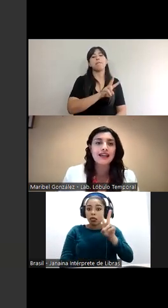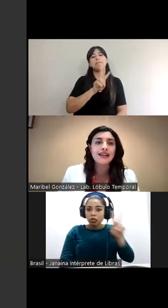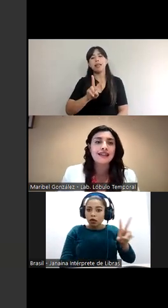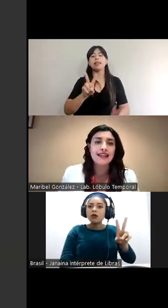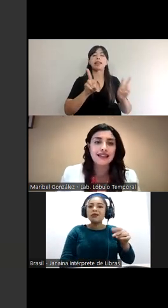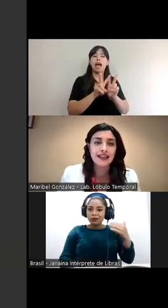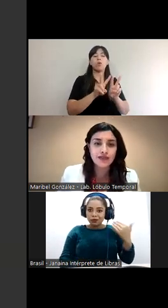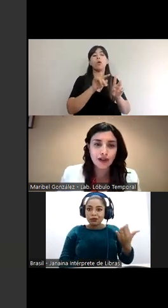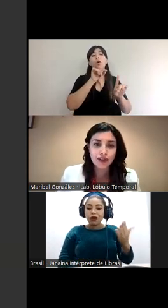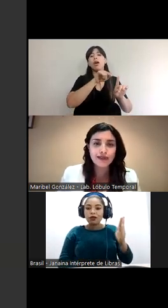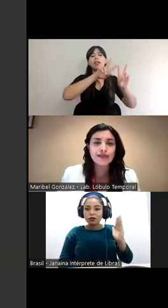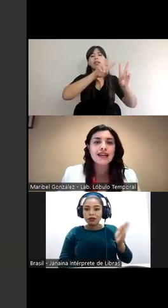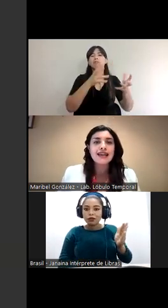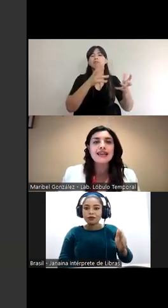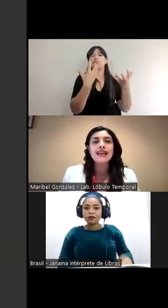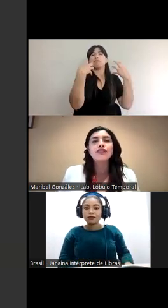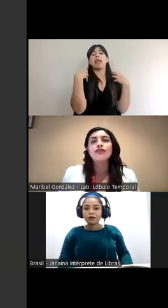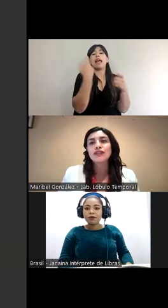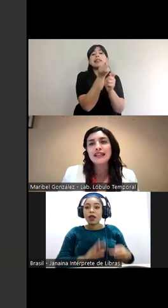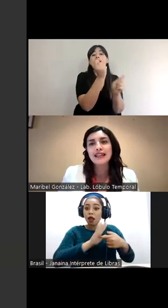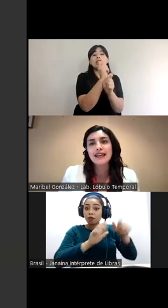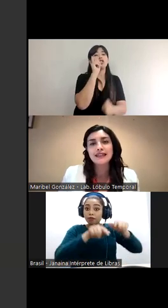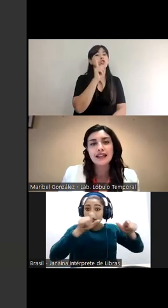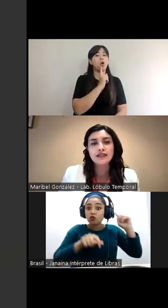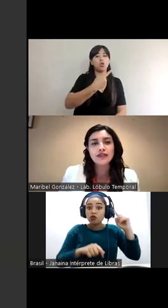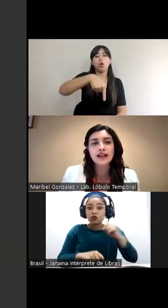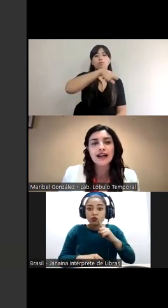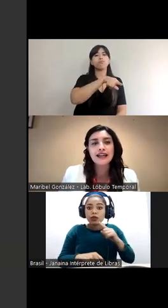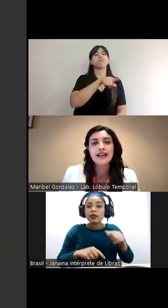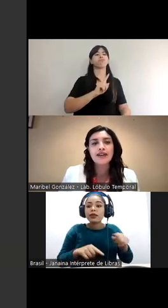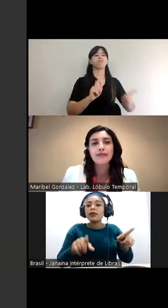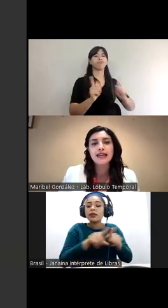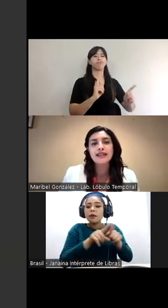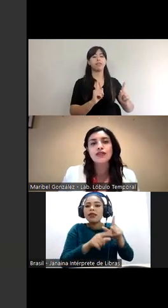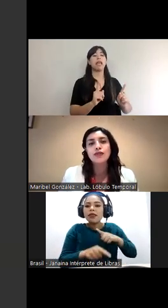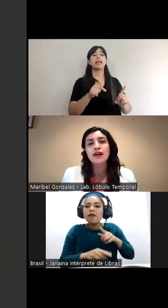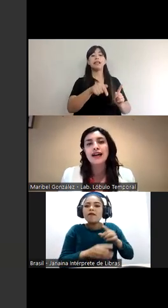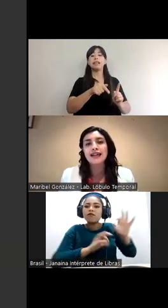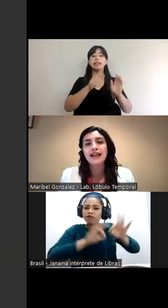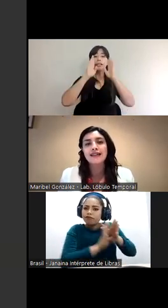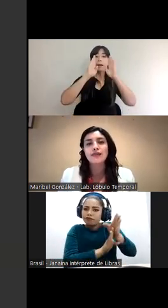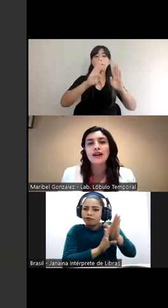de talleristas sordos, y estos fueron dirigidos tanto a las familias